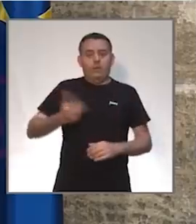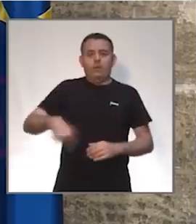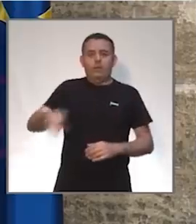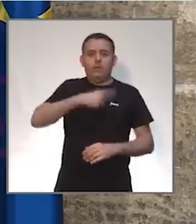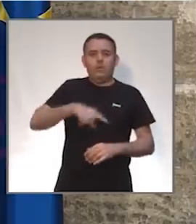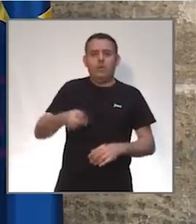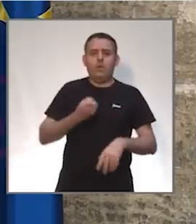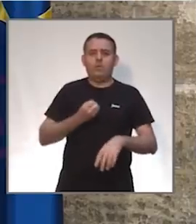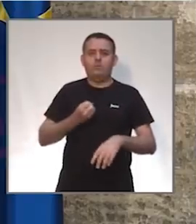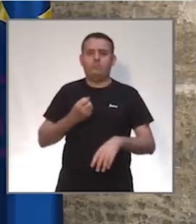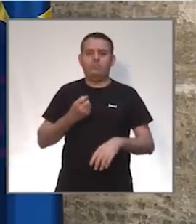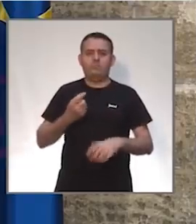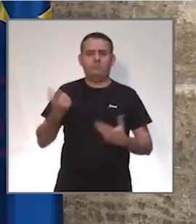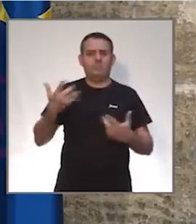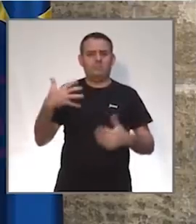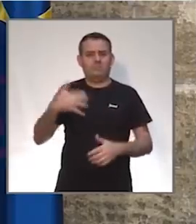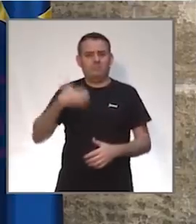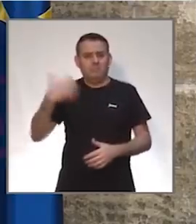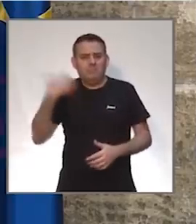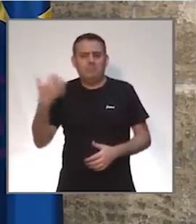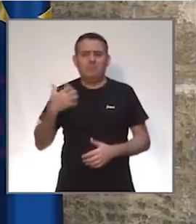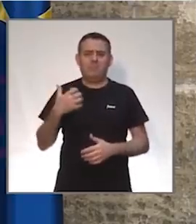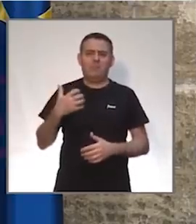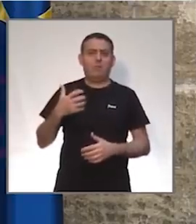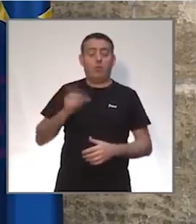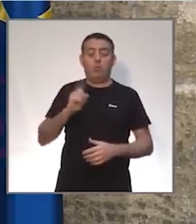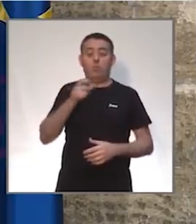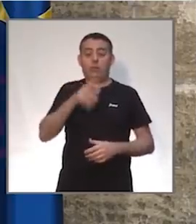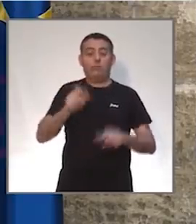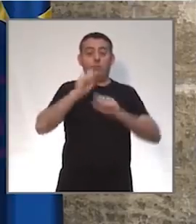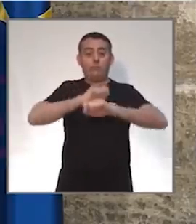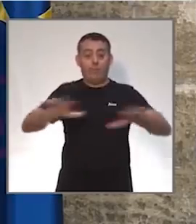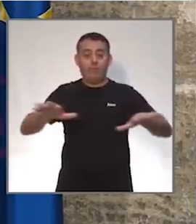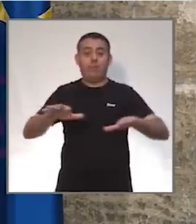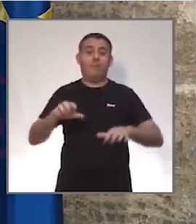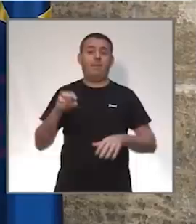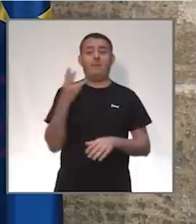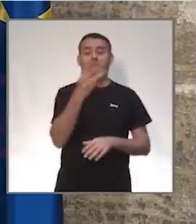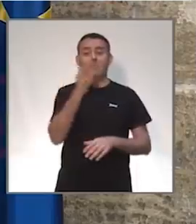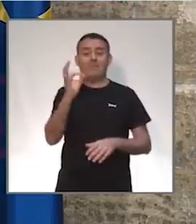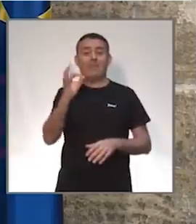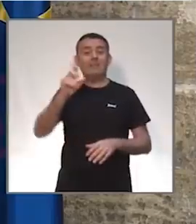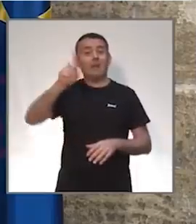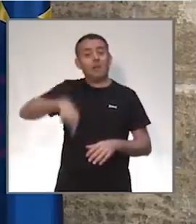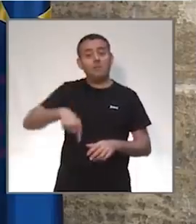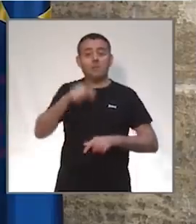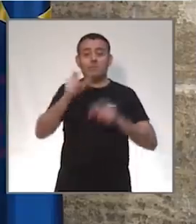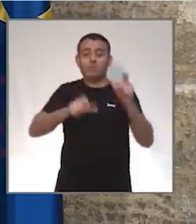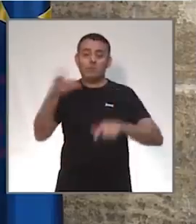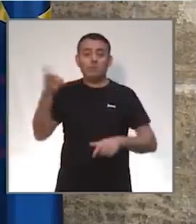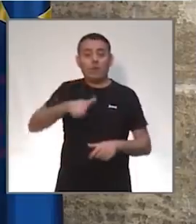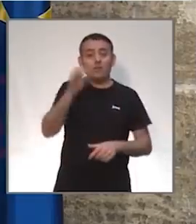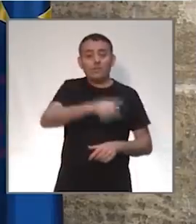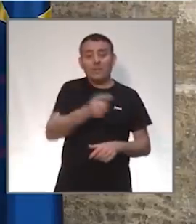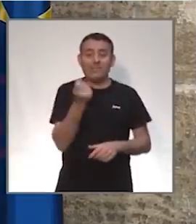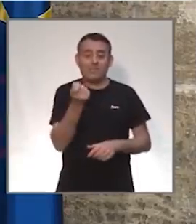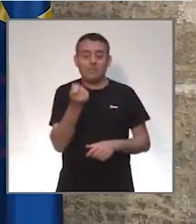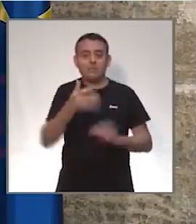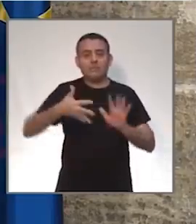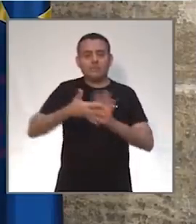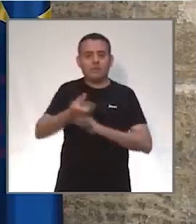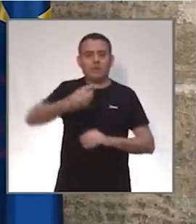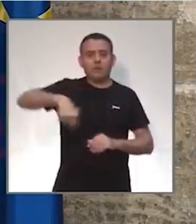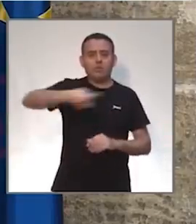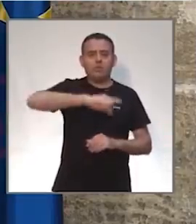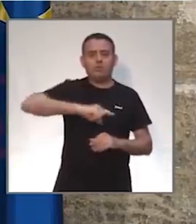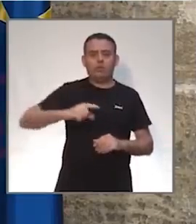de la transición ecológica, que nosotros de la movilidad, que estamos dispuestos a hablar de todos estos temas que nos parecen fundamentales. Pero desde luego el Partido